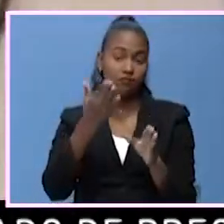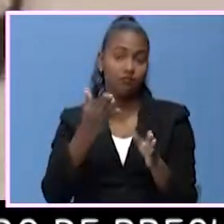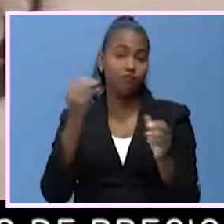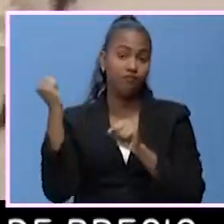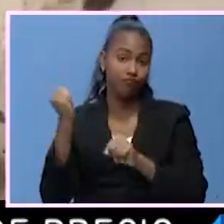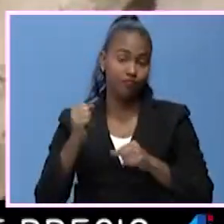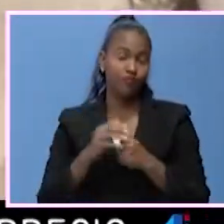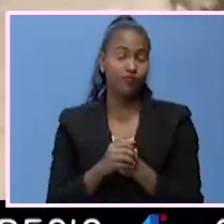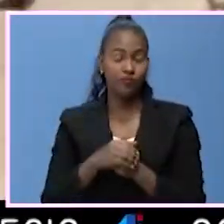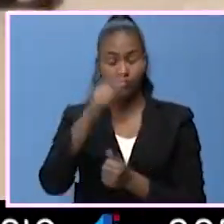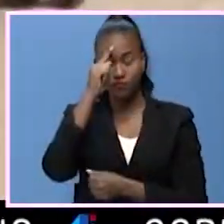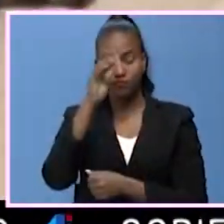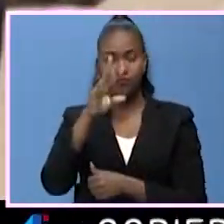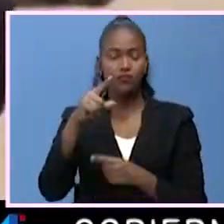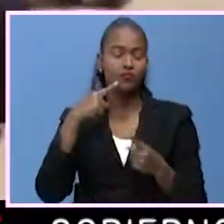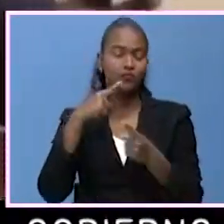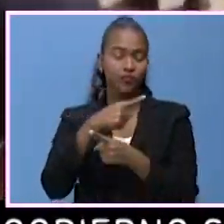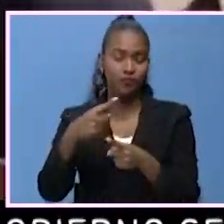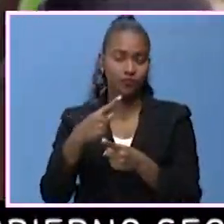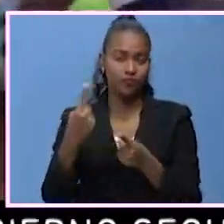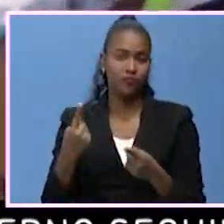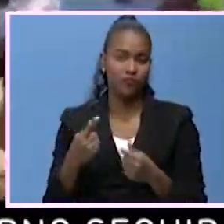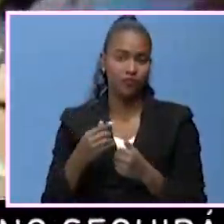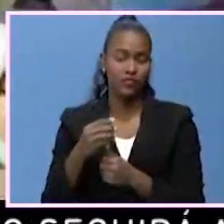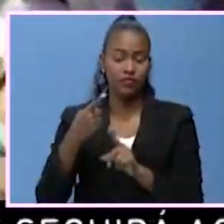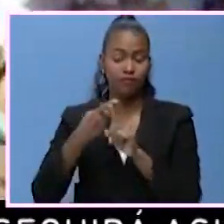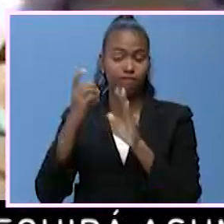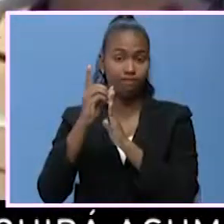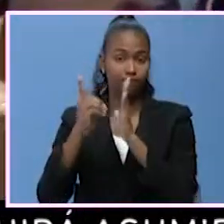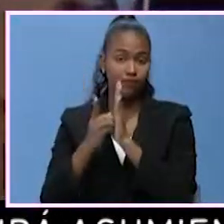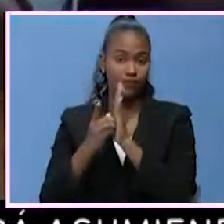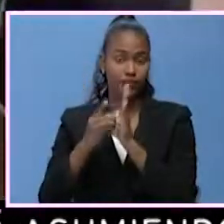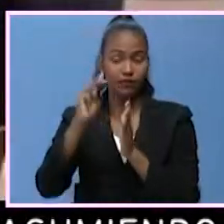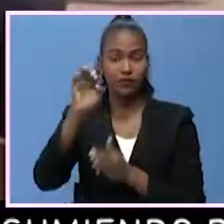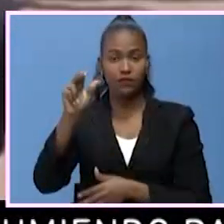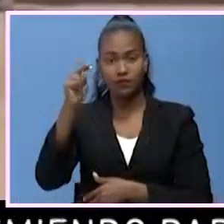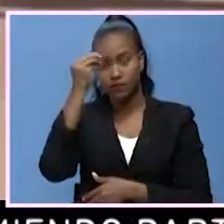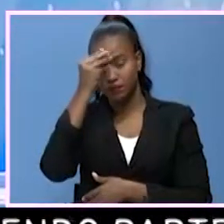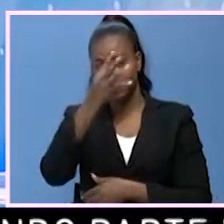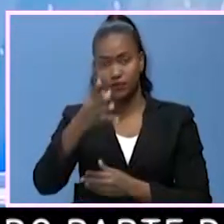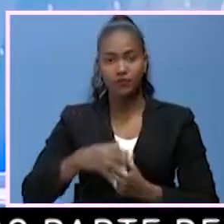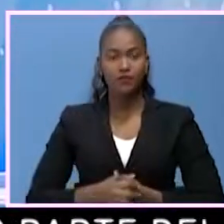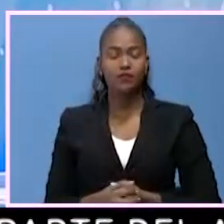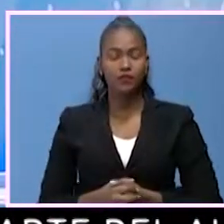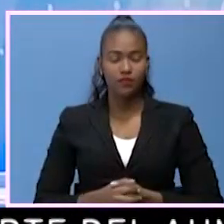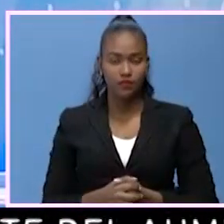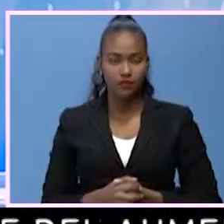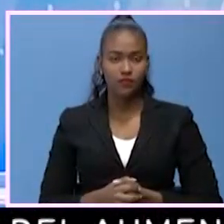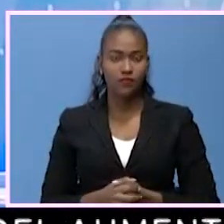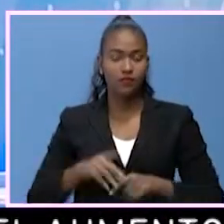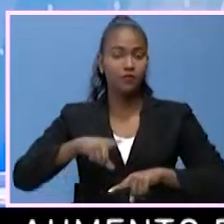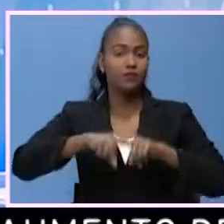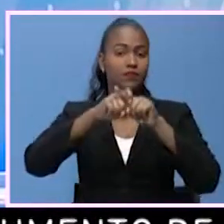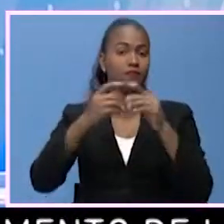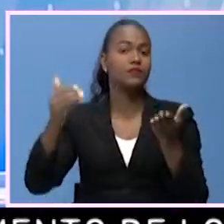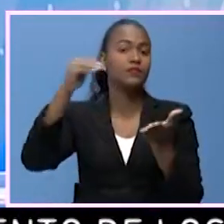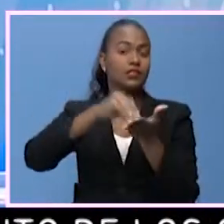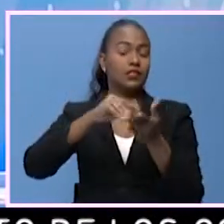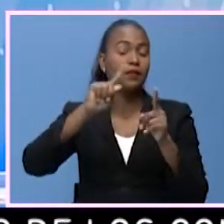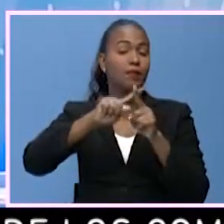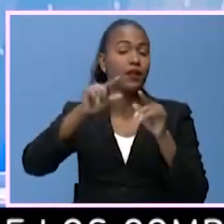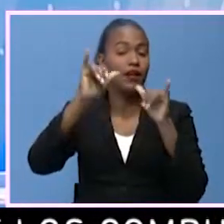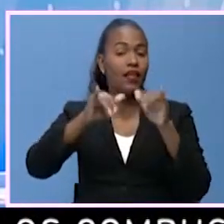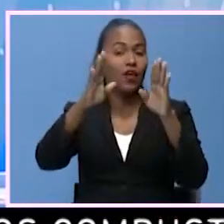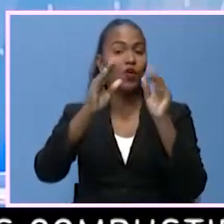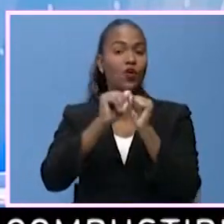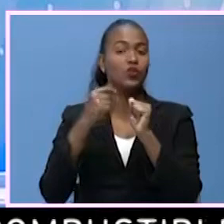drásticas. Para 4RD Noticias, en Dajabón, Melvin Toribio. Pausamos nuevamente, pero